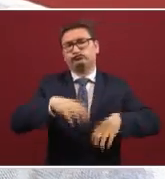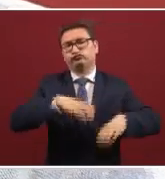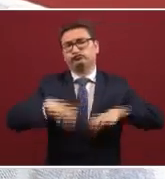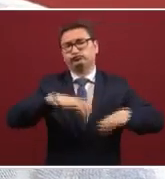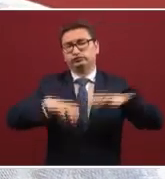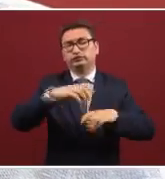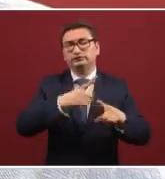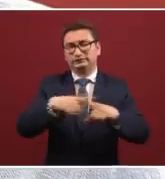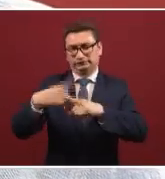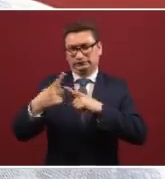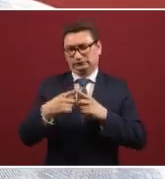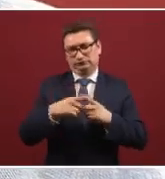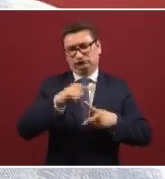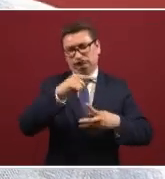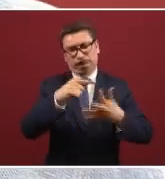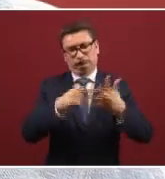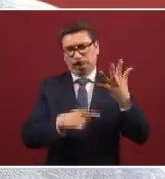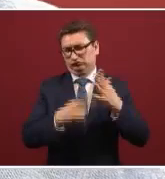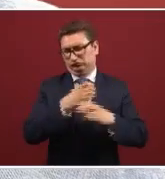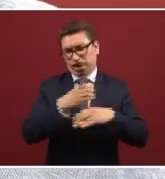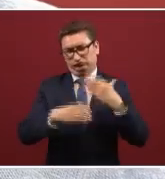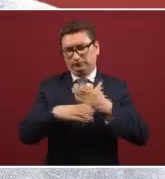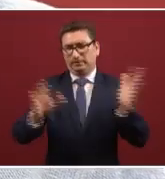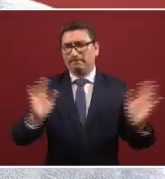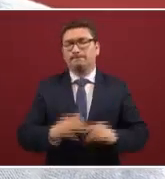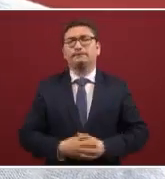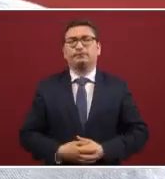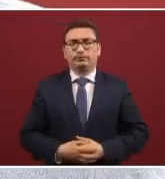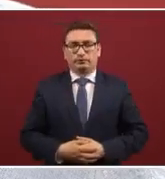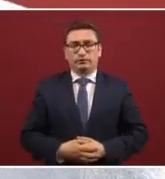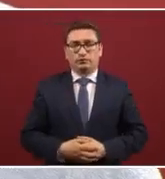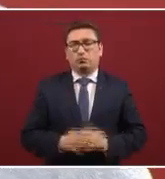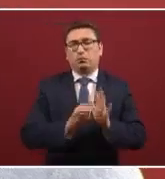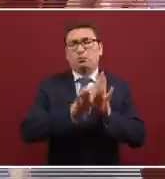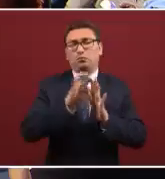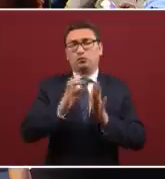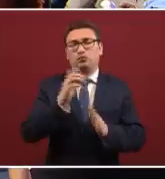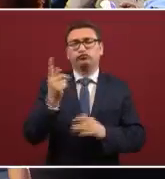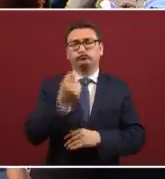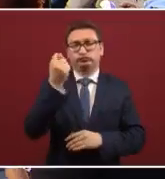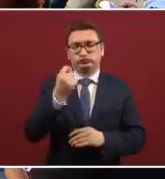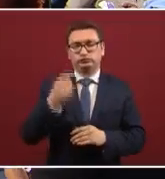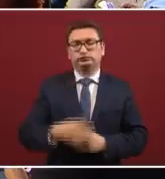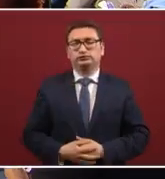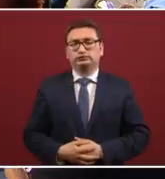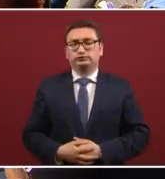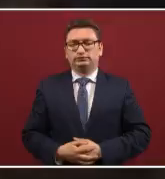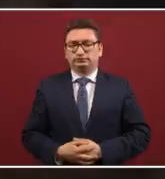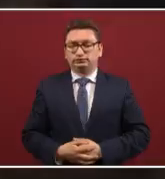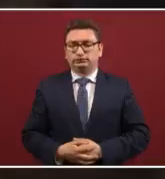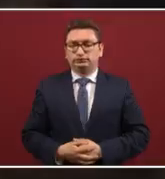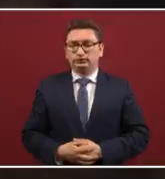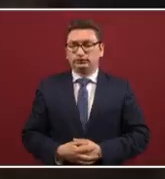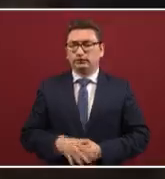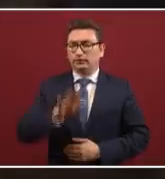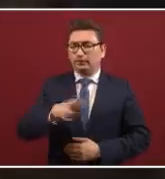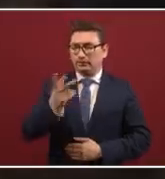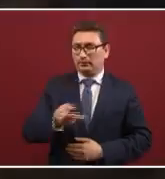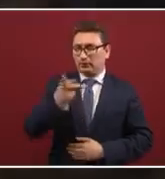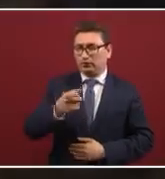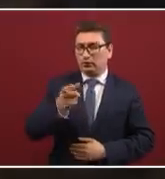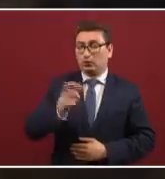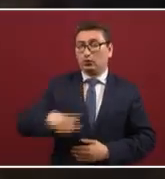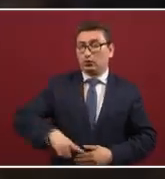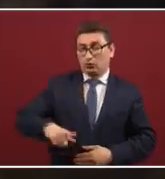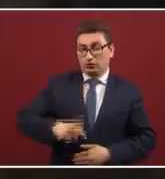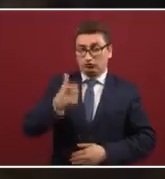en algunas ramas, entre otras electrónica. En este sentido, ¿cuál sería la estimación que ustedes manejan para la inversión